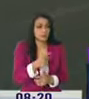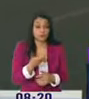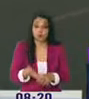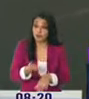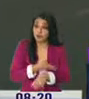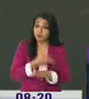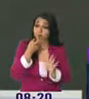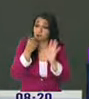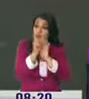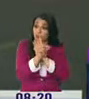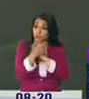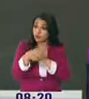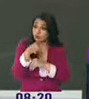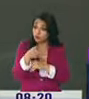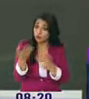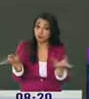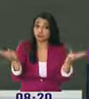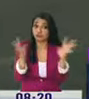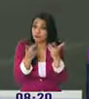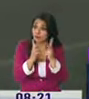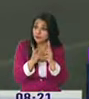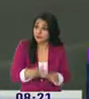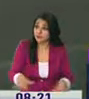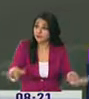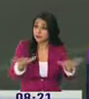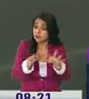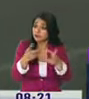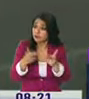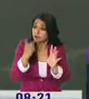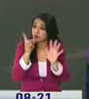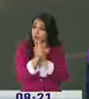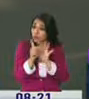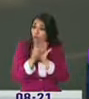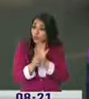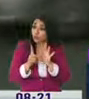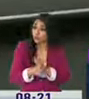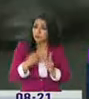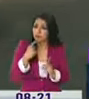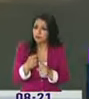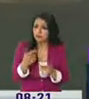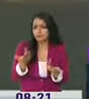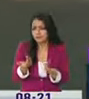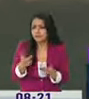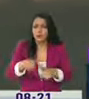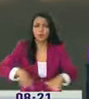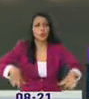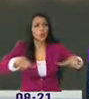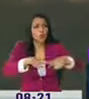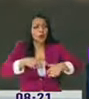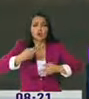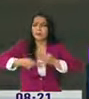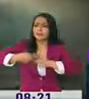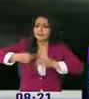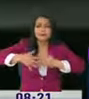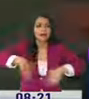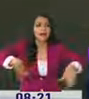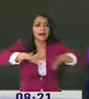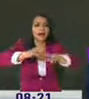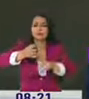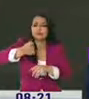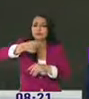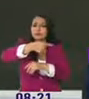denuncias respectivas, no solo ustedes, sino vecinos de todo este barrio. Entiendo que es bastante comercial, como usted decía, nosotros nos encontramos casi,